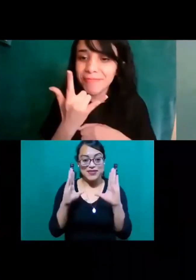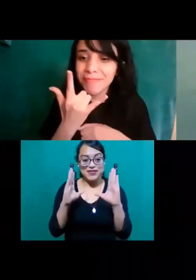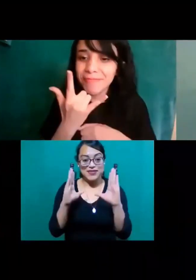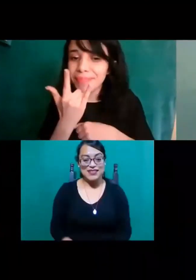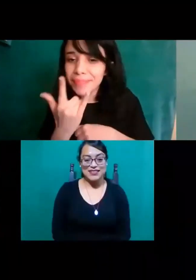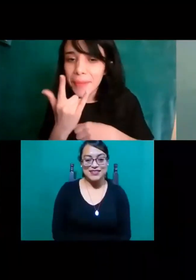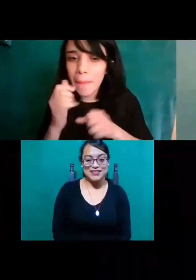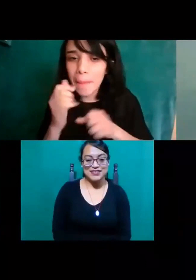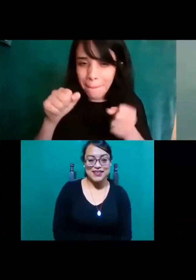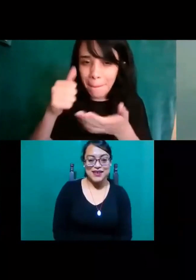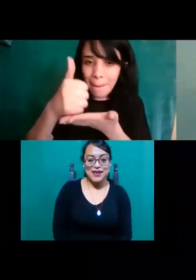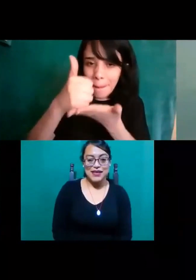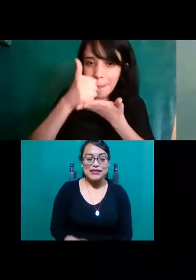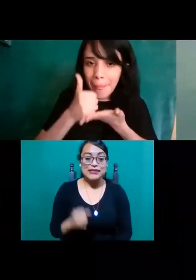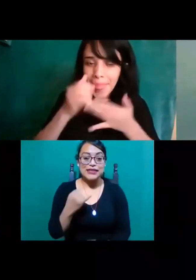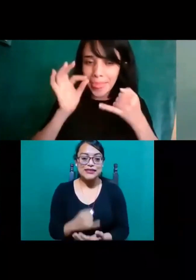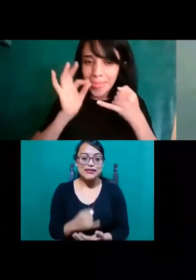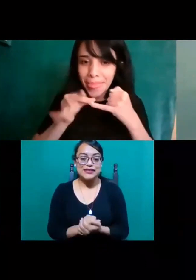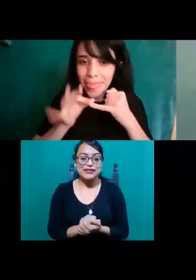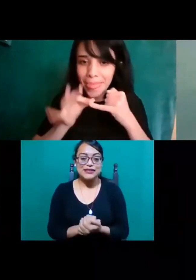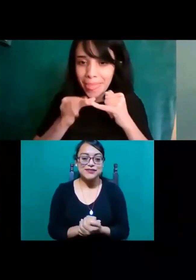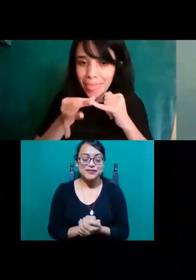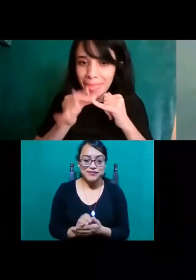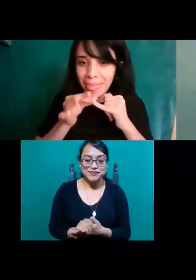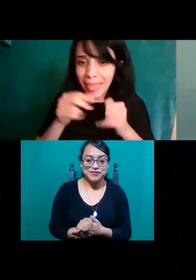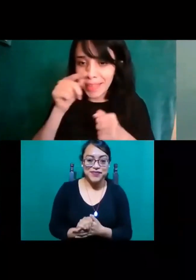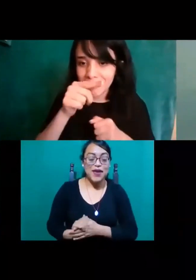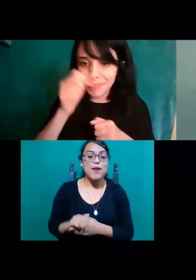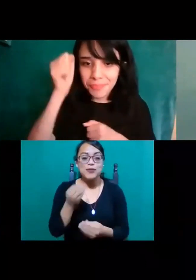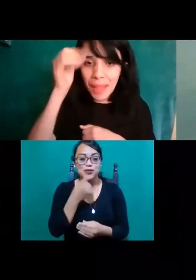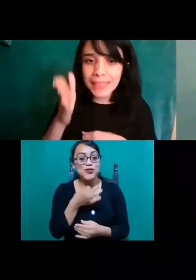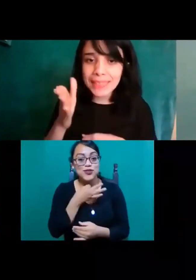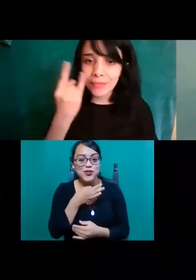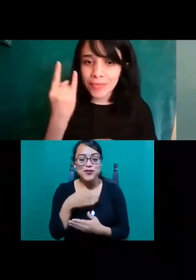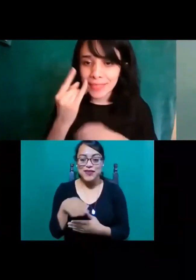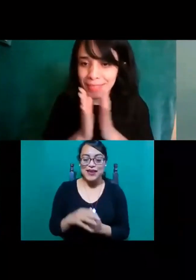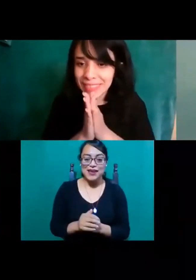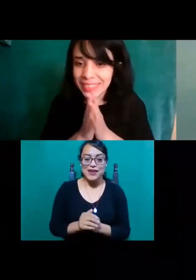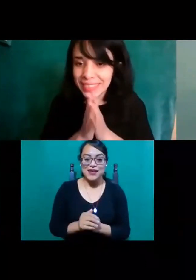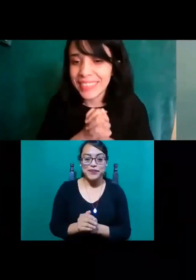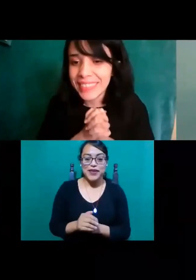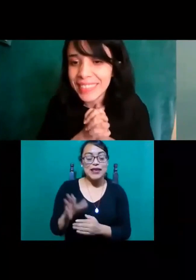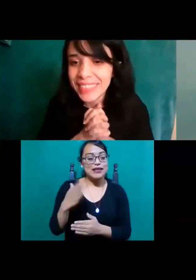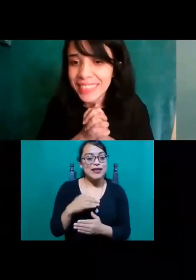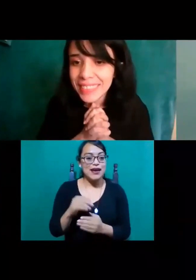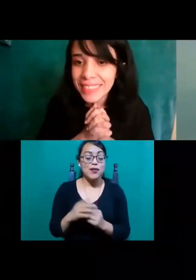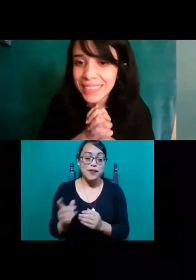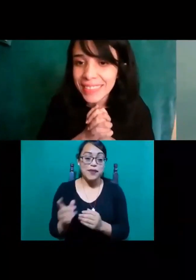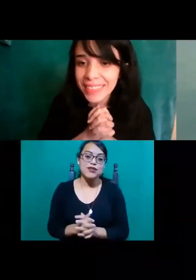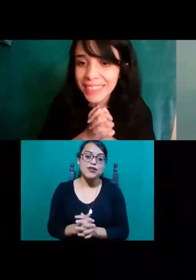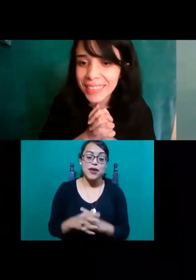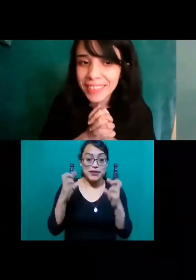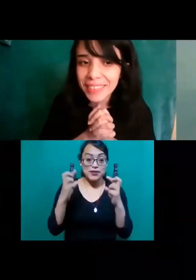Muy buenos días. Bienvenida, Yesenia Cifuentes. Mucho gusto.